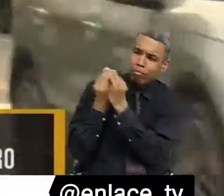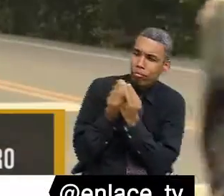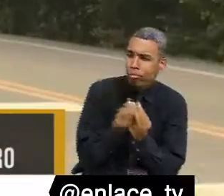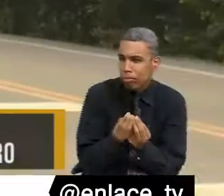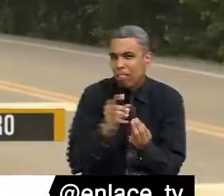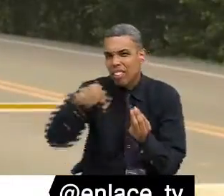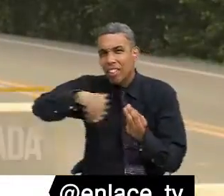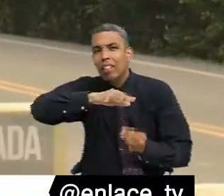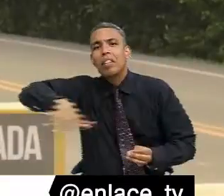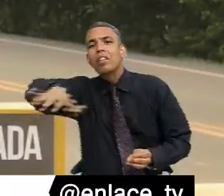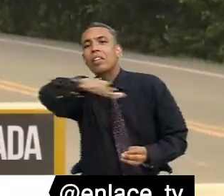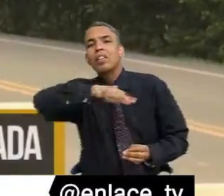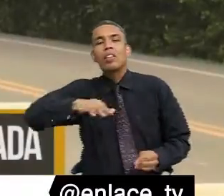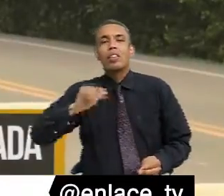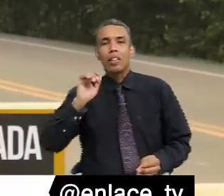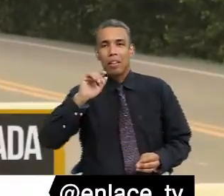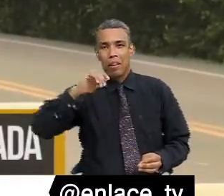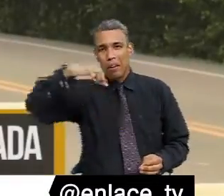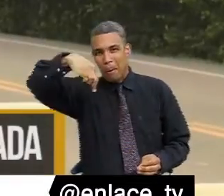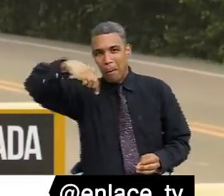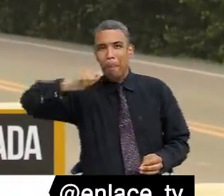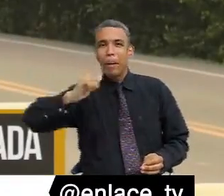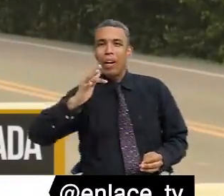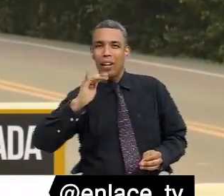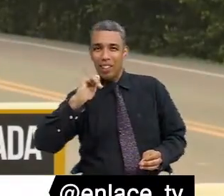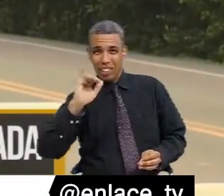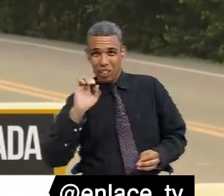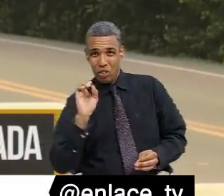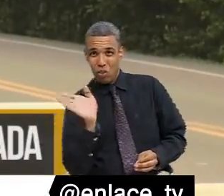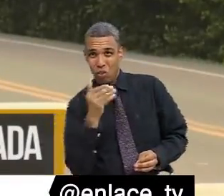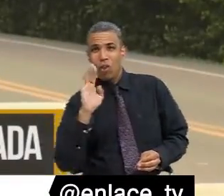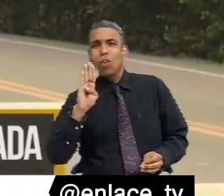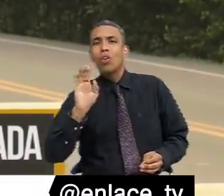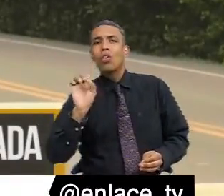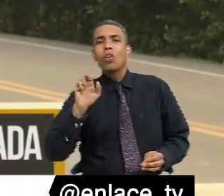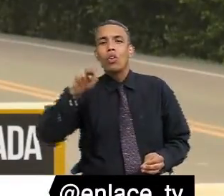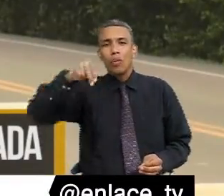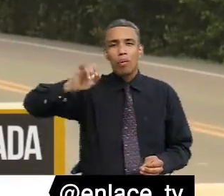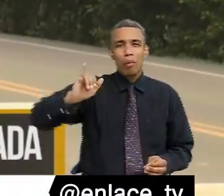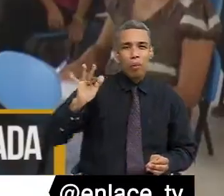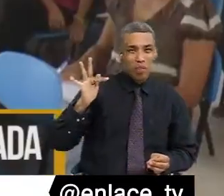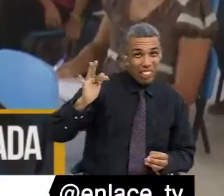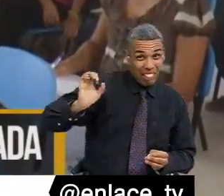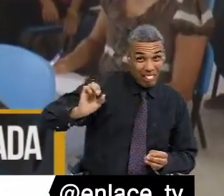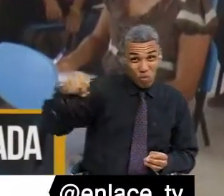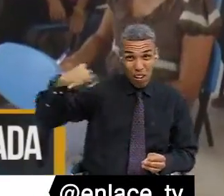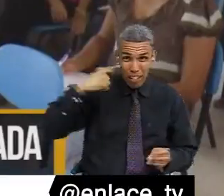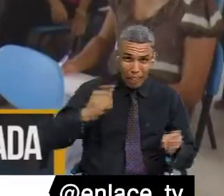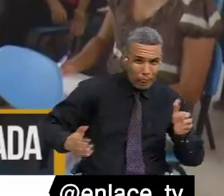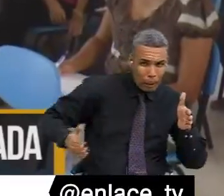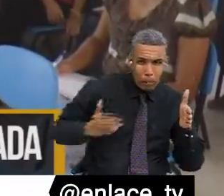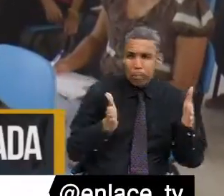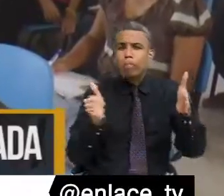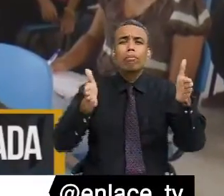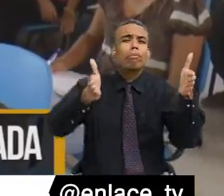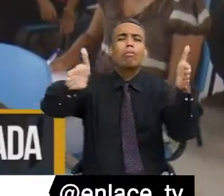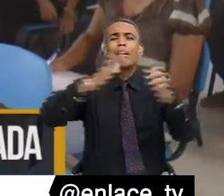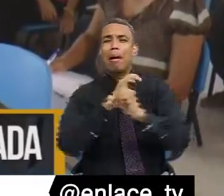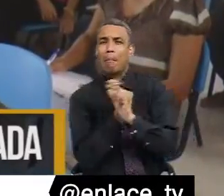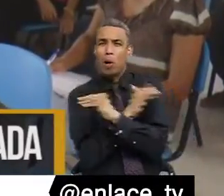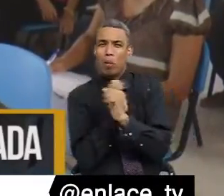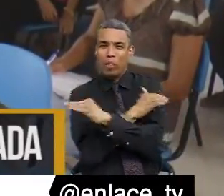Fortuna, donde a esta hora se socializa por parte del consorcio que tiene a su cargo el macroproyecto vial que se denomina